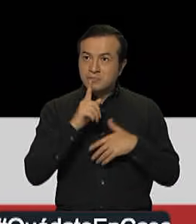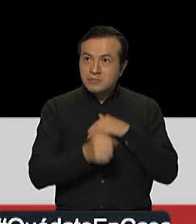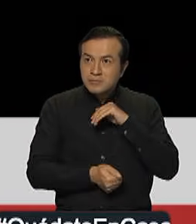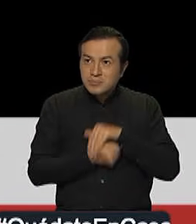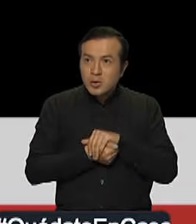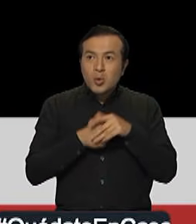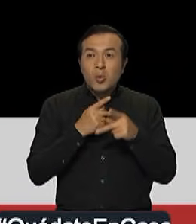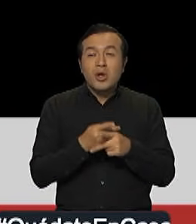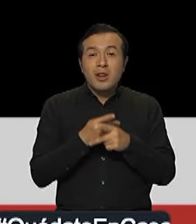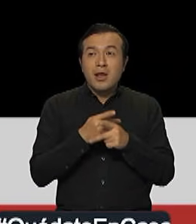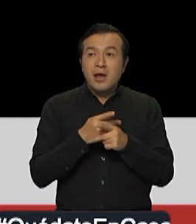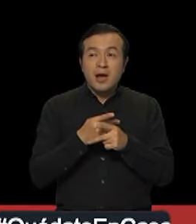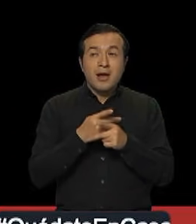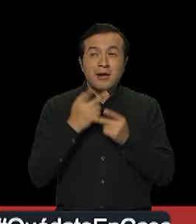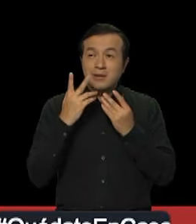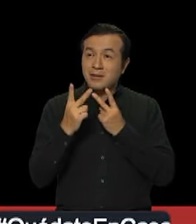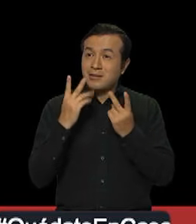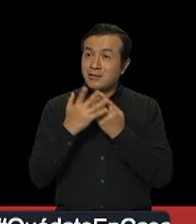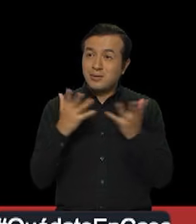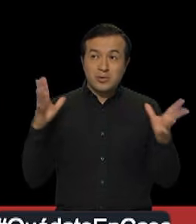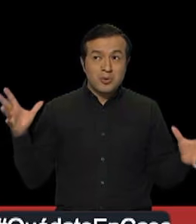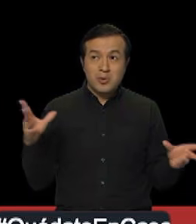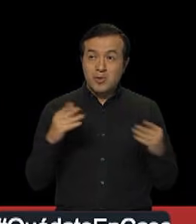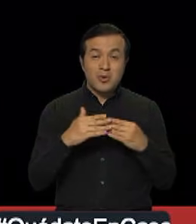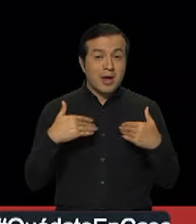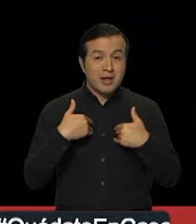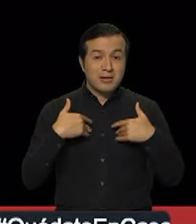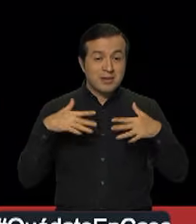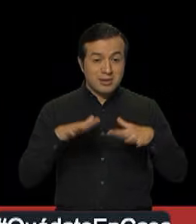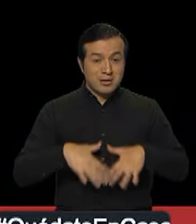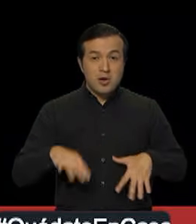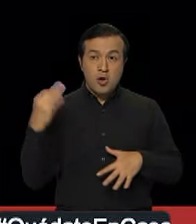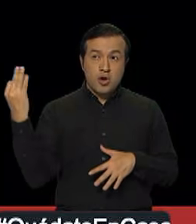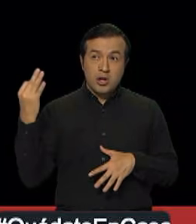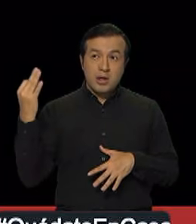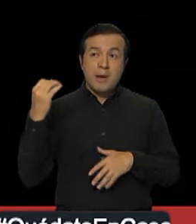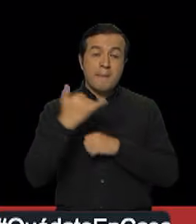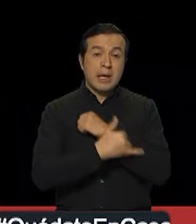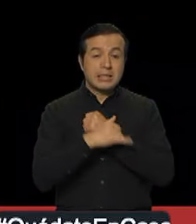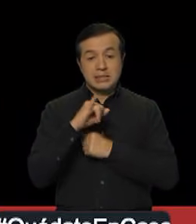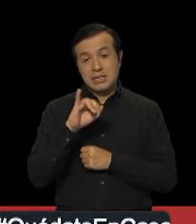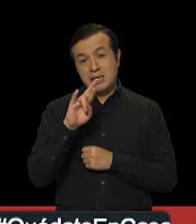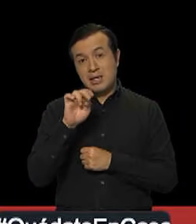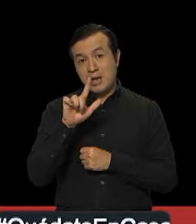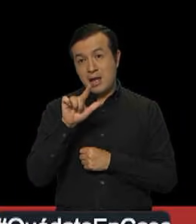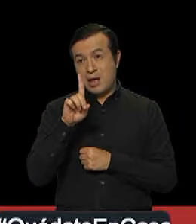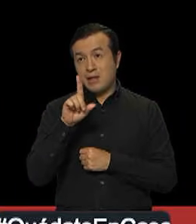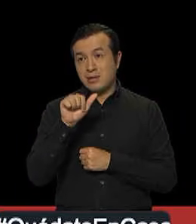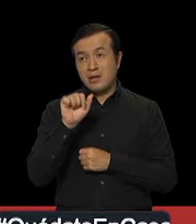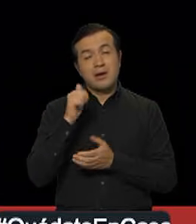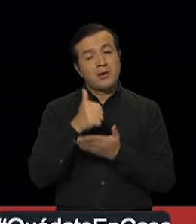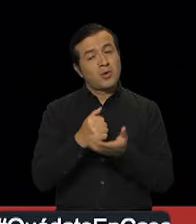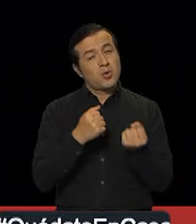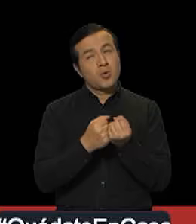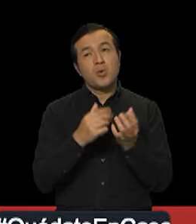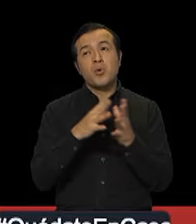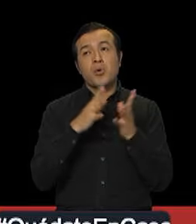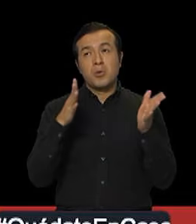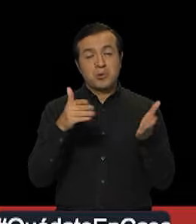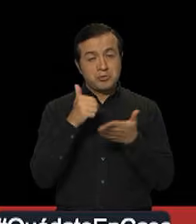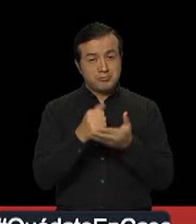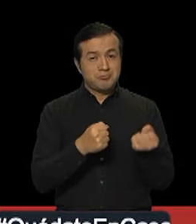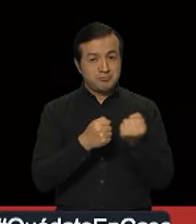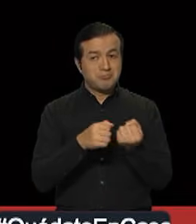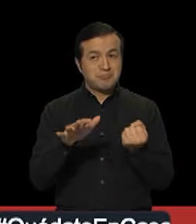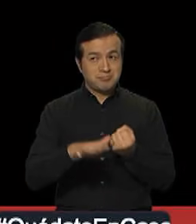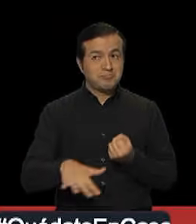para protegerse de los depredadores. Todas las especies del santuario son originarias de Irlanda y han sido rescatados de situaciones peligrosas o inadecuadas